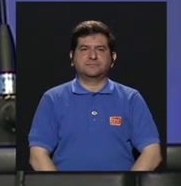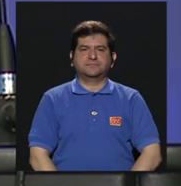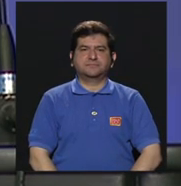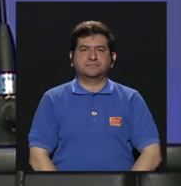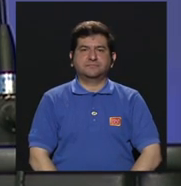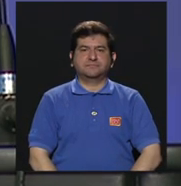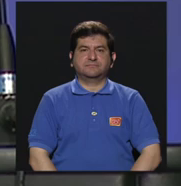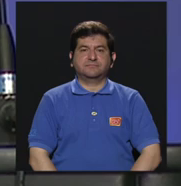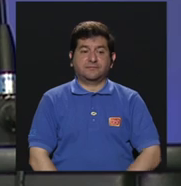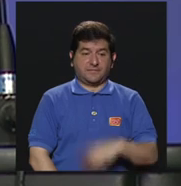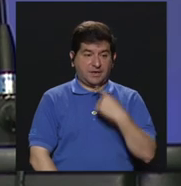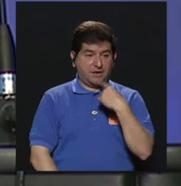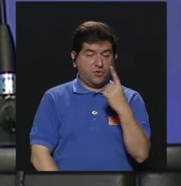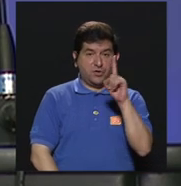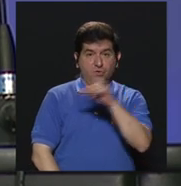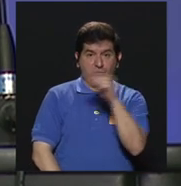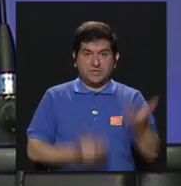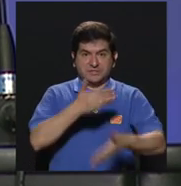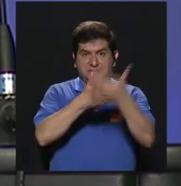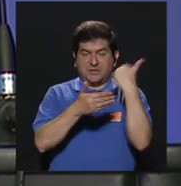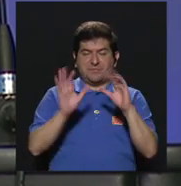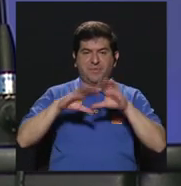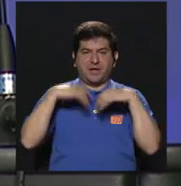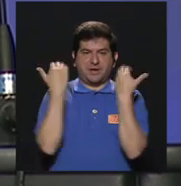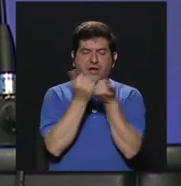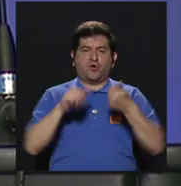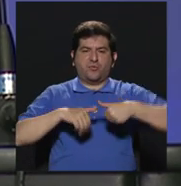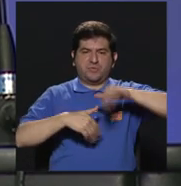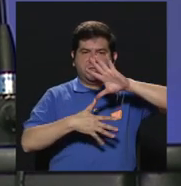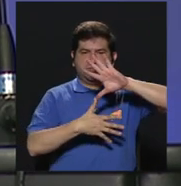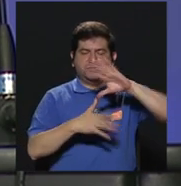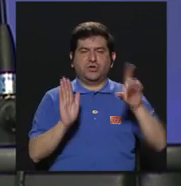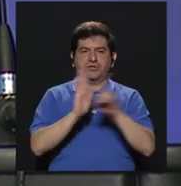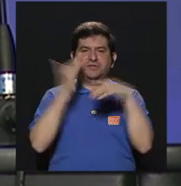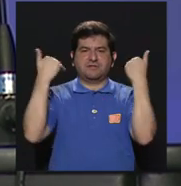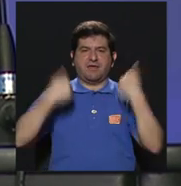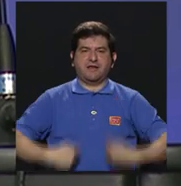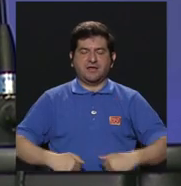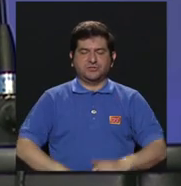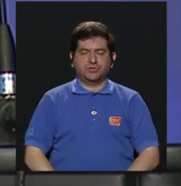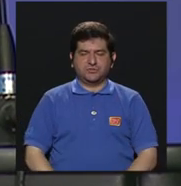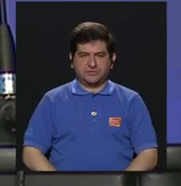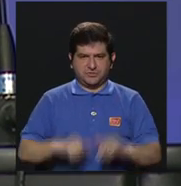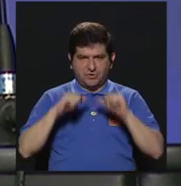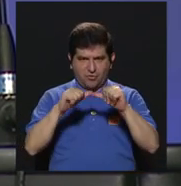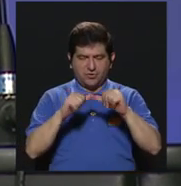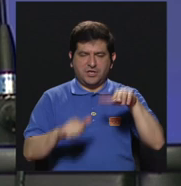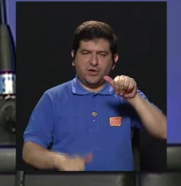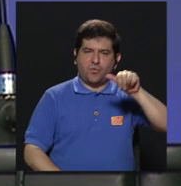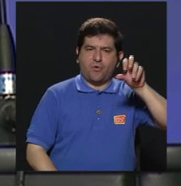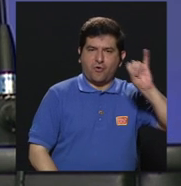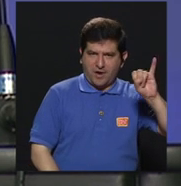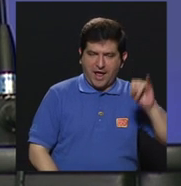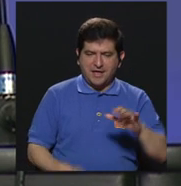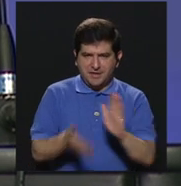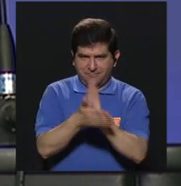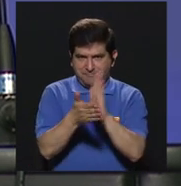Eso dijo hace una semana la Comisión Interamericana de Derechos Humanos. Sigo con Amnistía